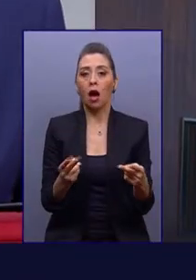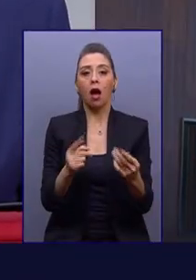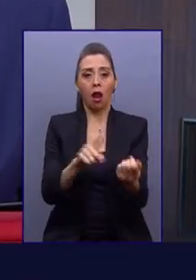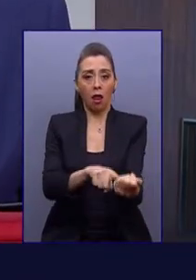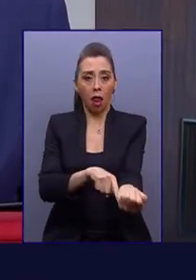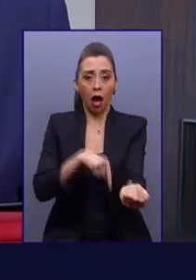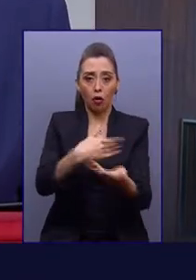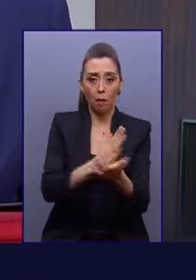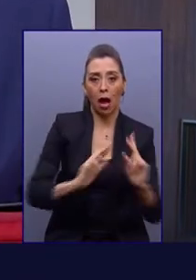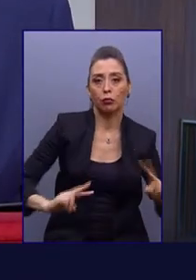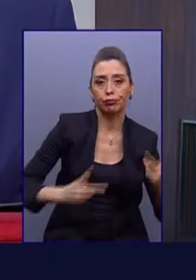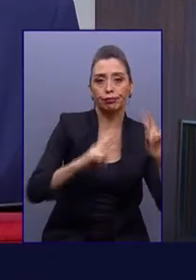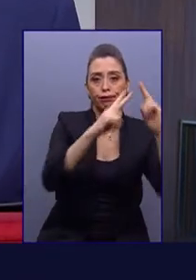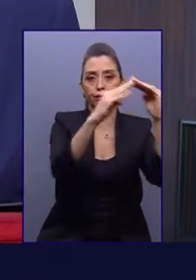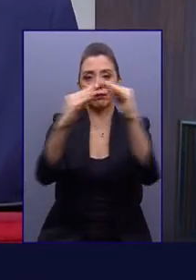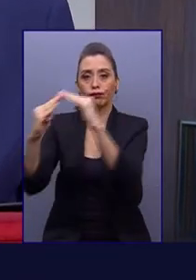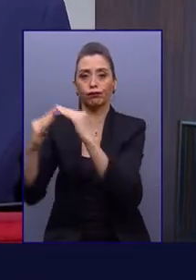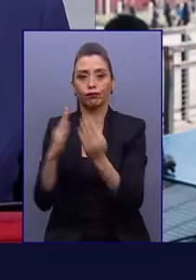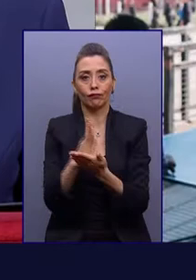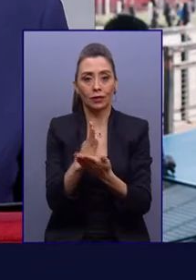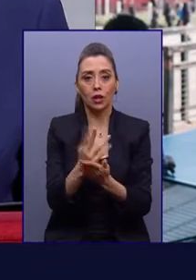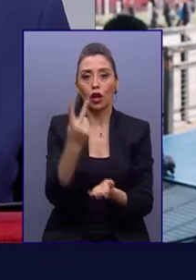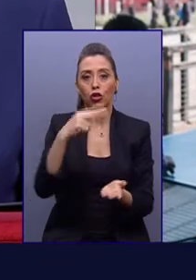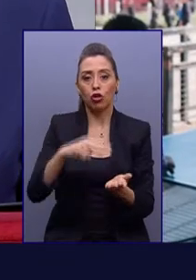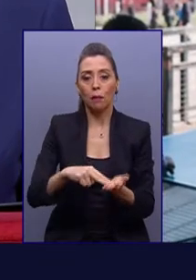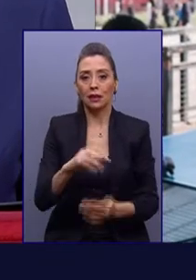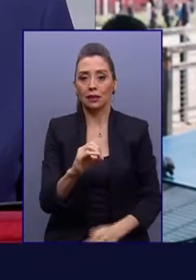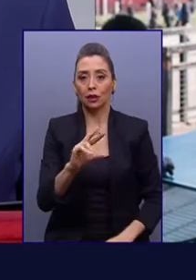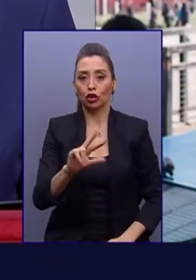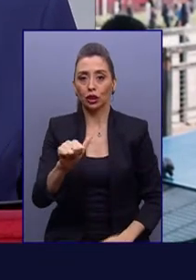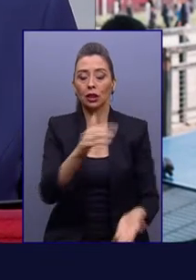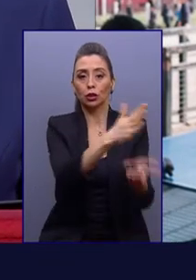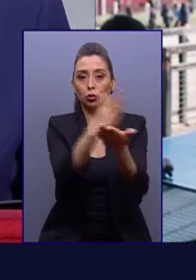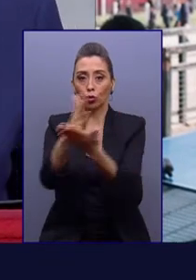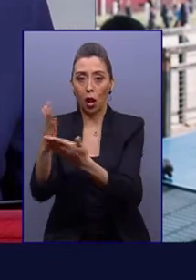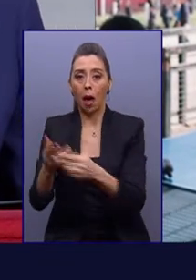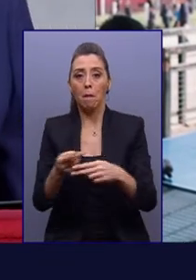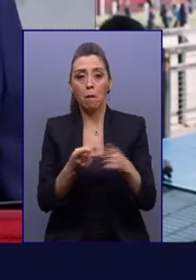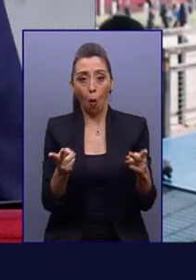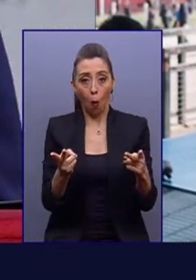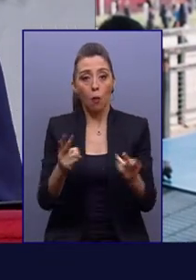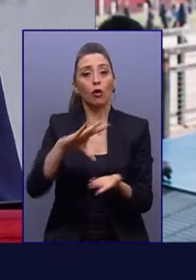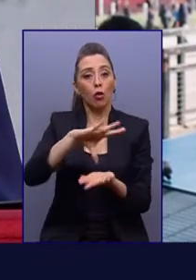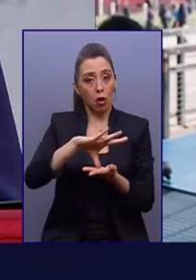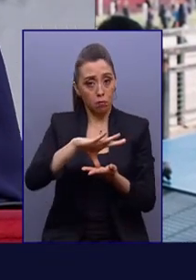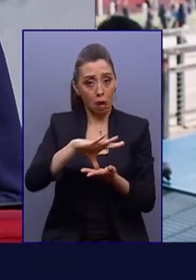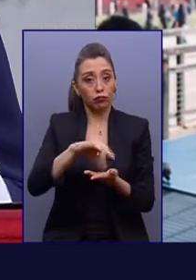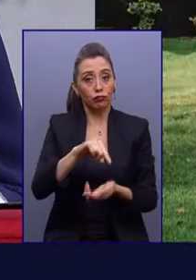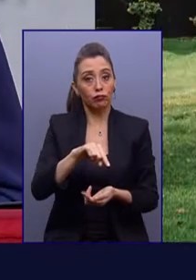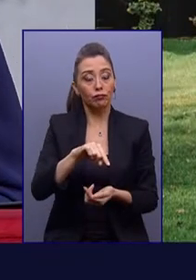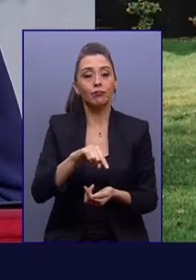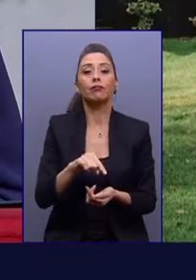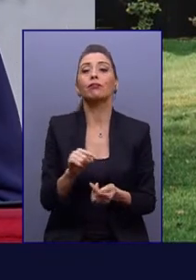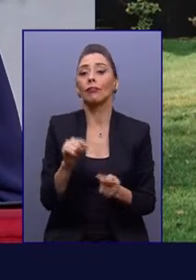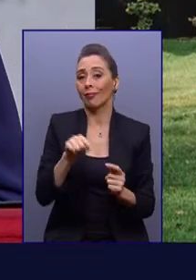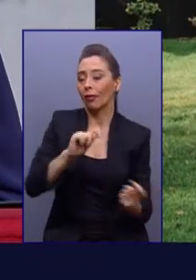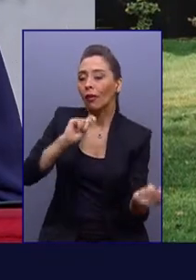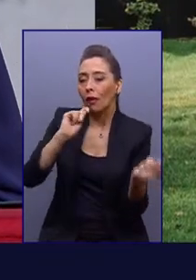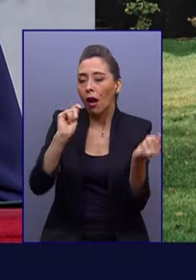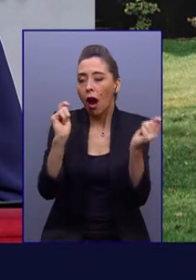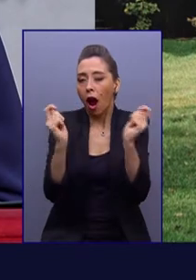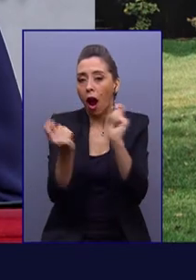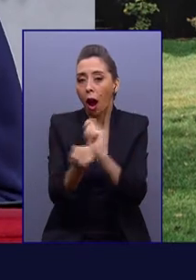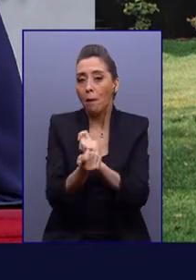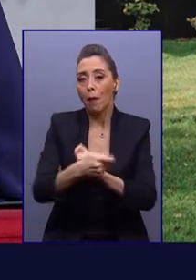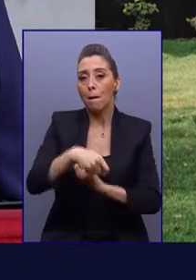de infraestructura que hasta ahora ha beneficiado a 2.086 establecimientos públicos del país. Estamos hablando de un cambio que ha